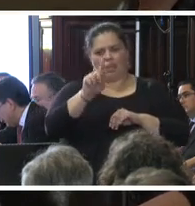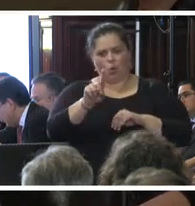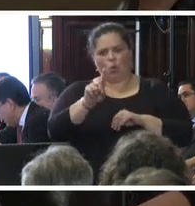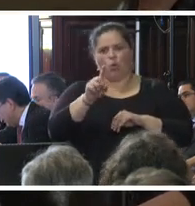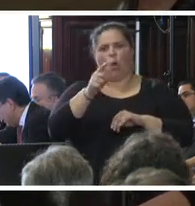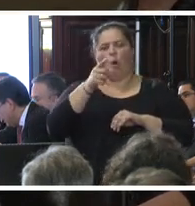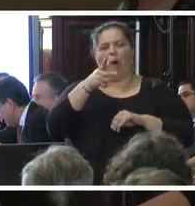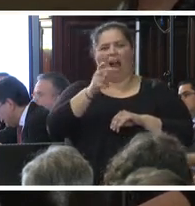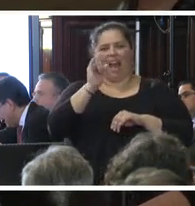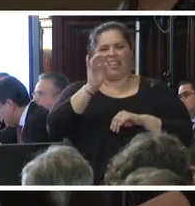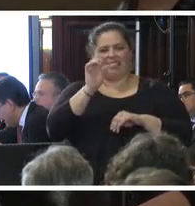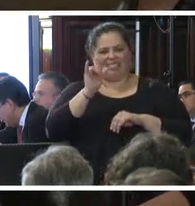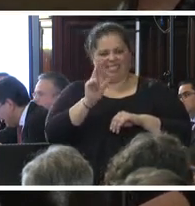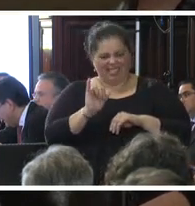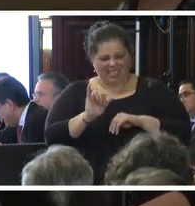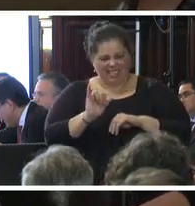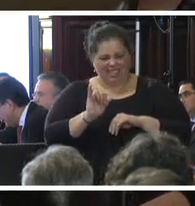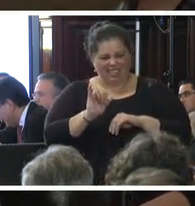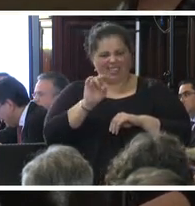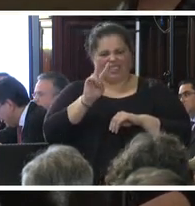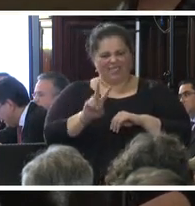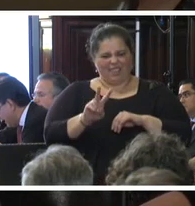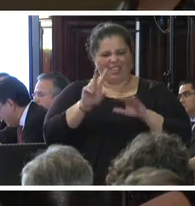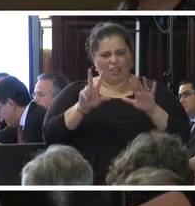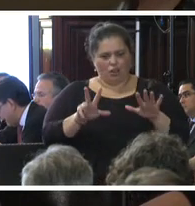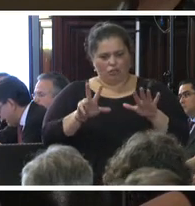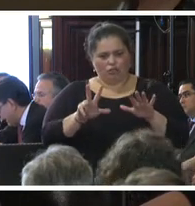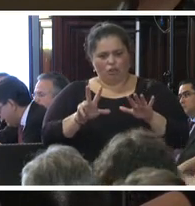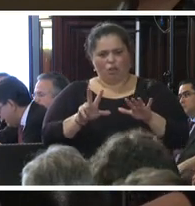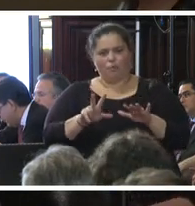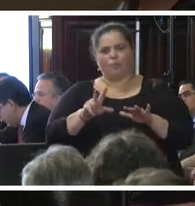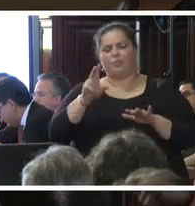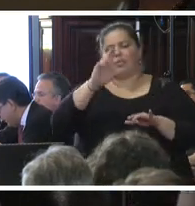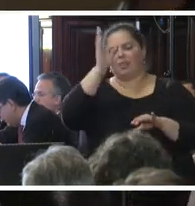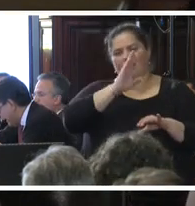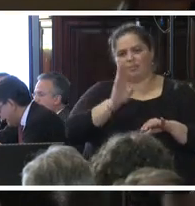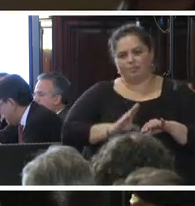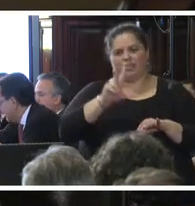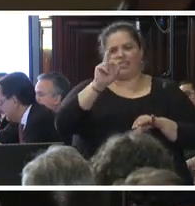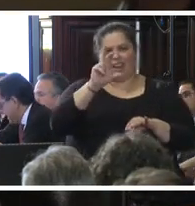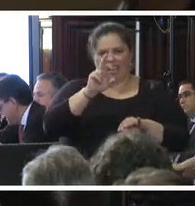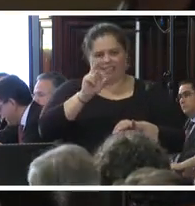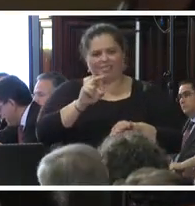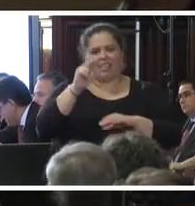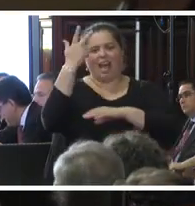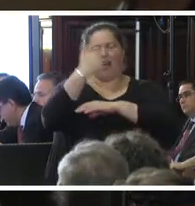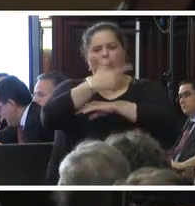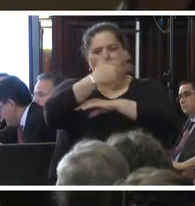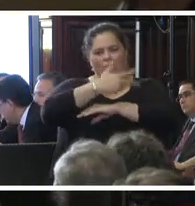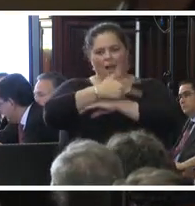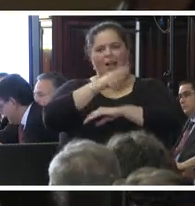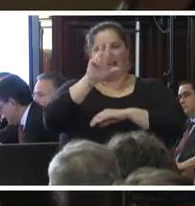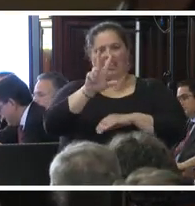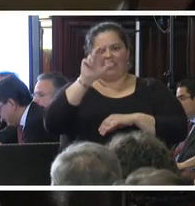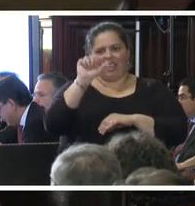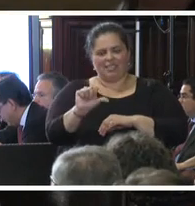28, República Dominicana 30, Brasil 30, Jamaica 35, Guatemala 36,